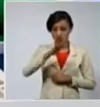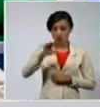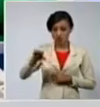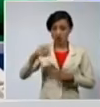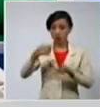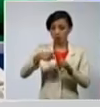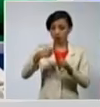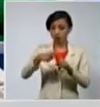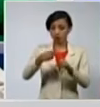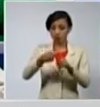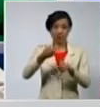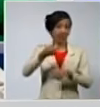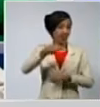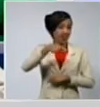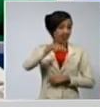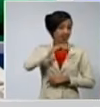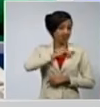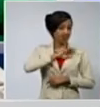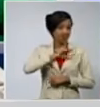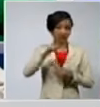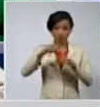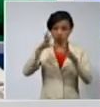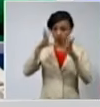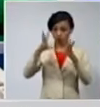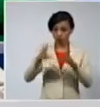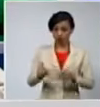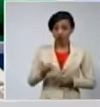ayer, ya se acumulan